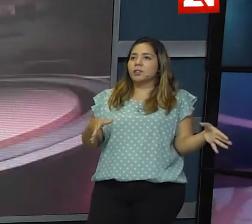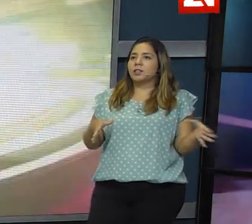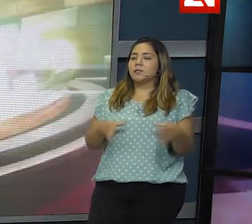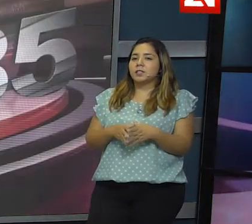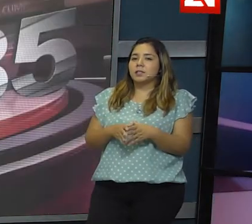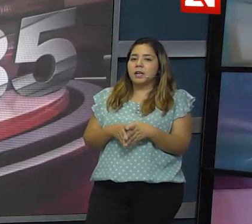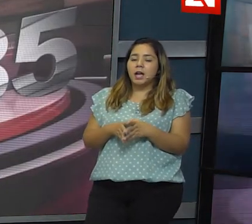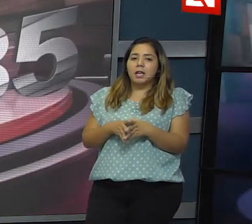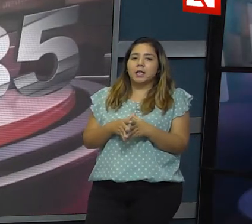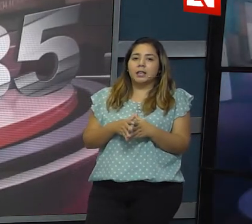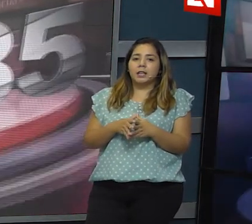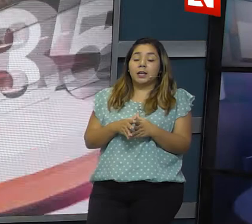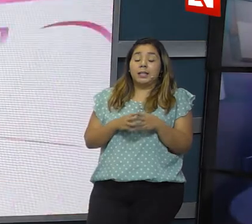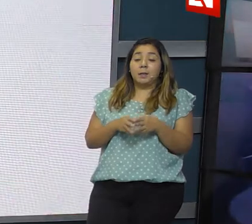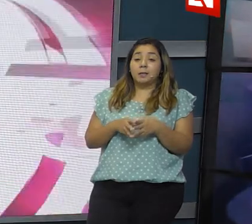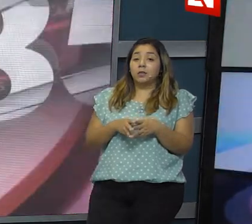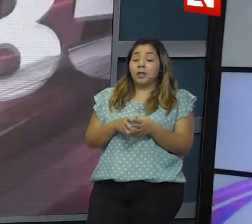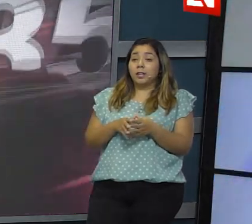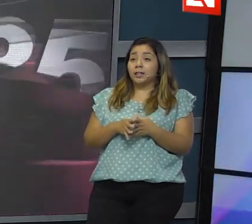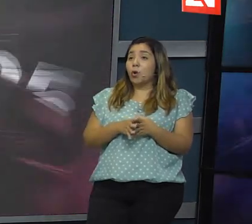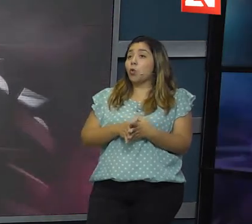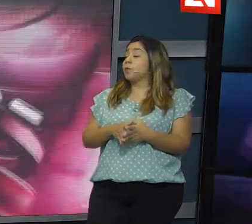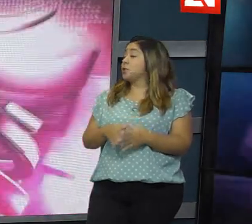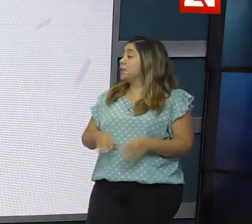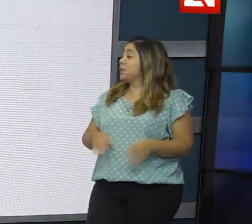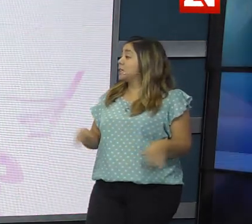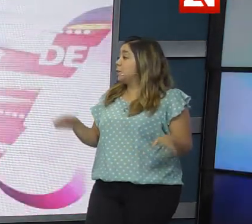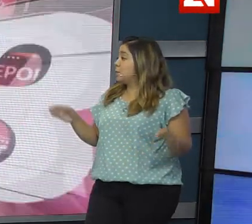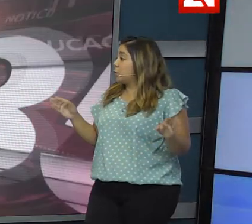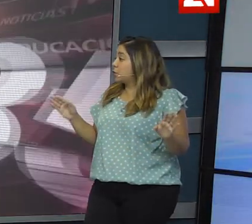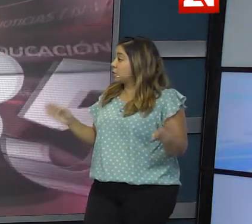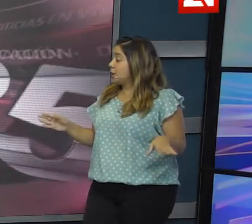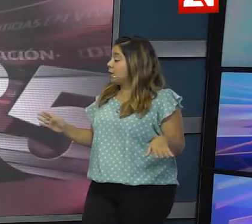tanto a través del Hospital Aldo Cantón como el Hospital Bacear, tendremos la evolución del cáncer.